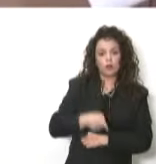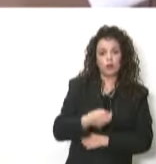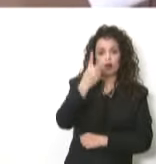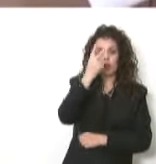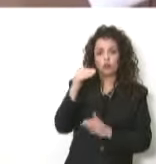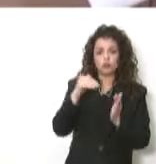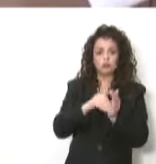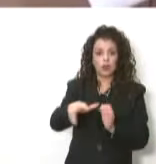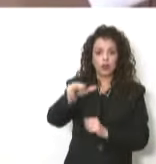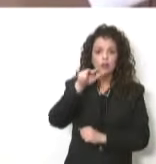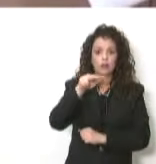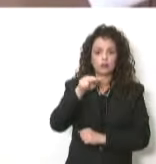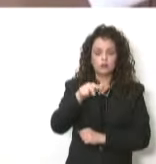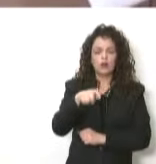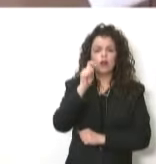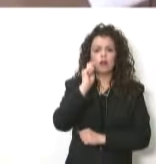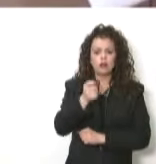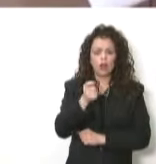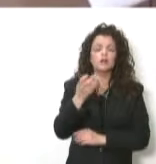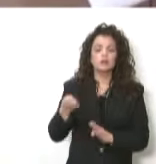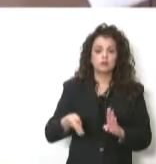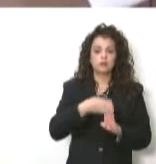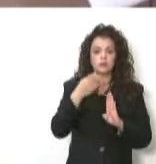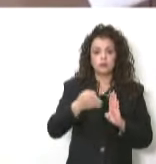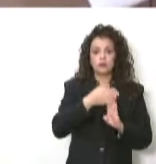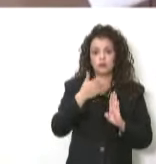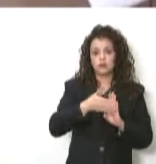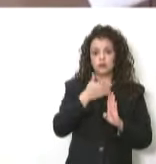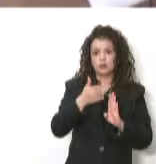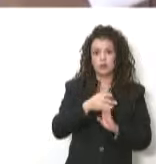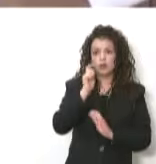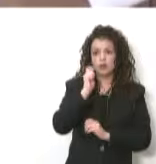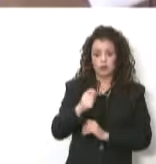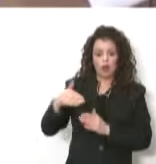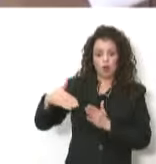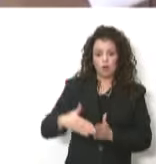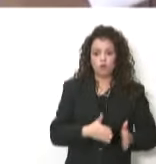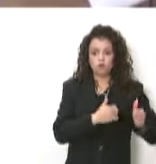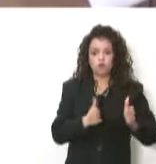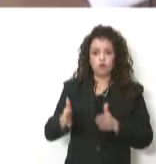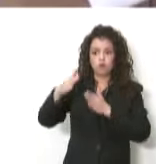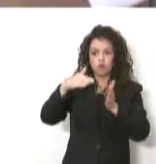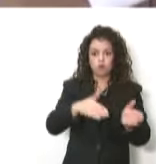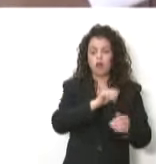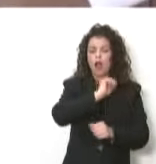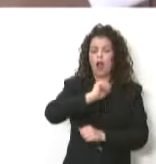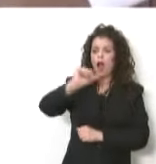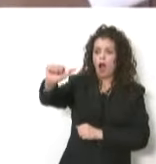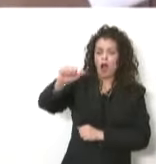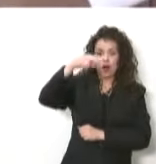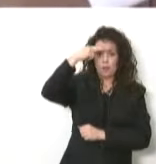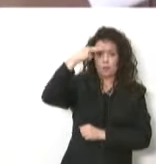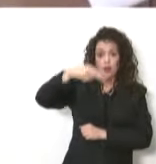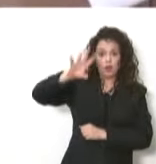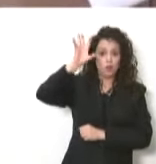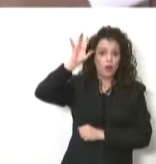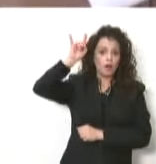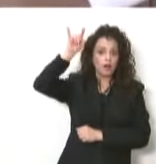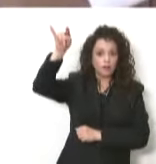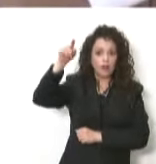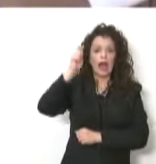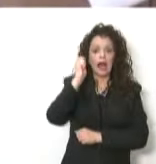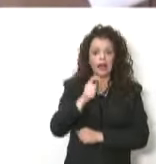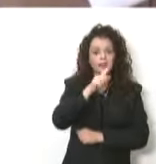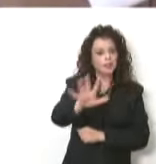34/2018 sobre el caso de la construcción de libramiento de la autopista México-Cuernavaca, conocida como Paso Express, en